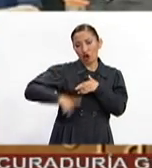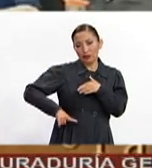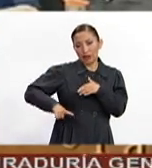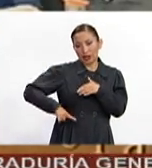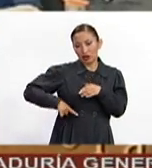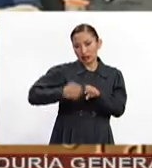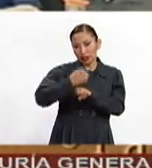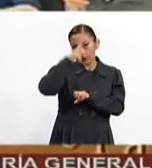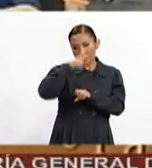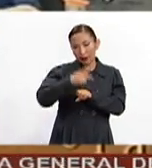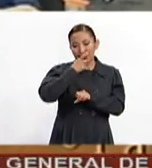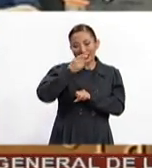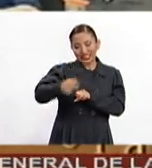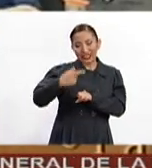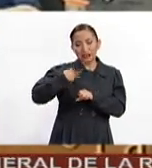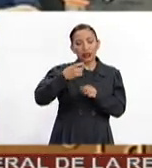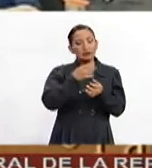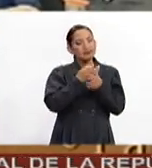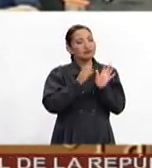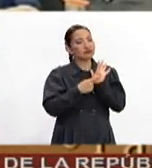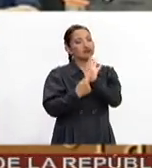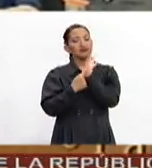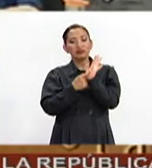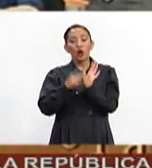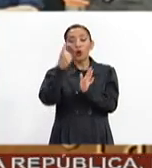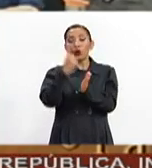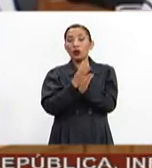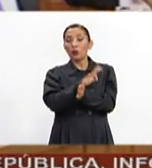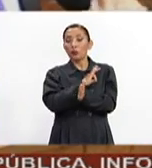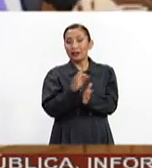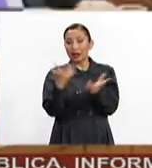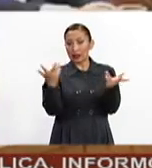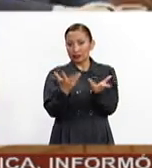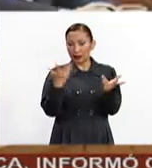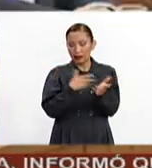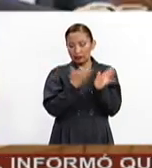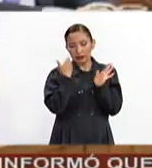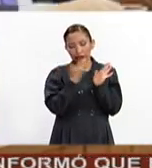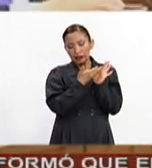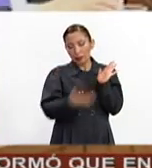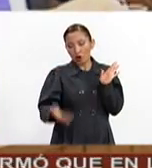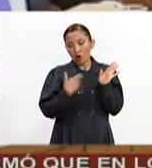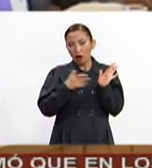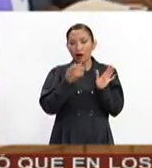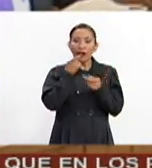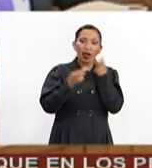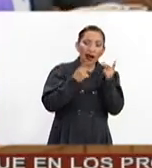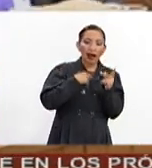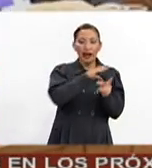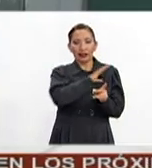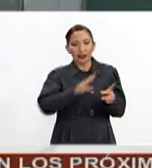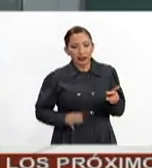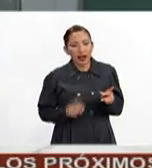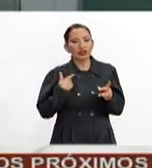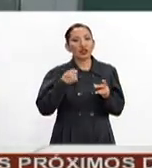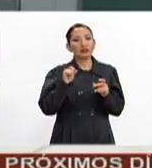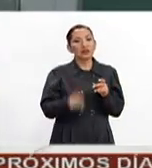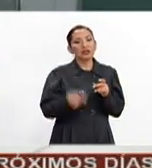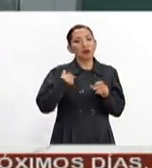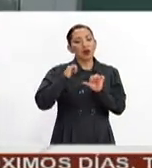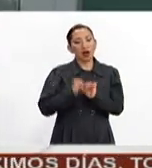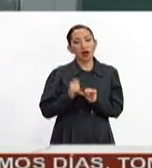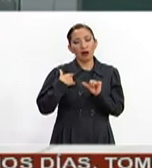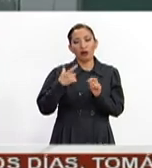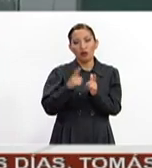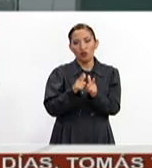Estado. Detalló que estos actos públicos únicamente se pueden realizar en el periodo de campaña con la participación de candidatos a un mismo cargo de